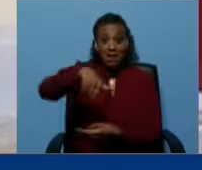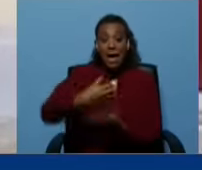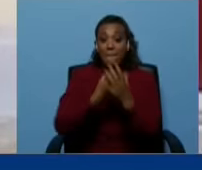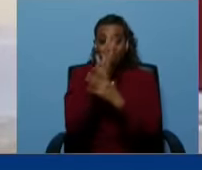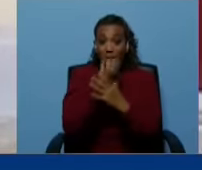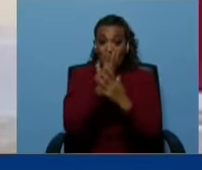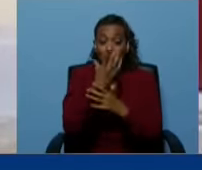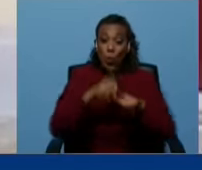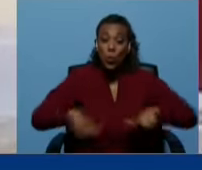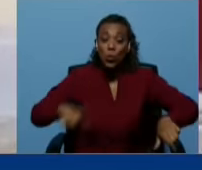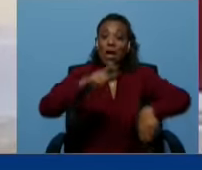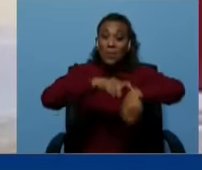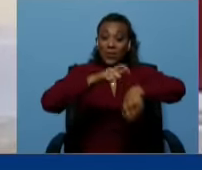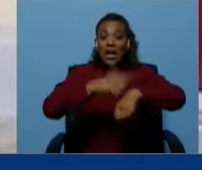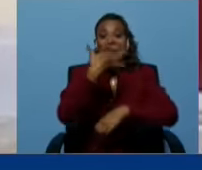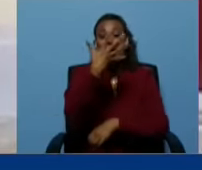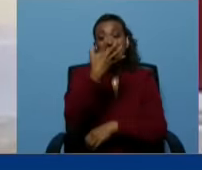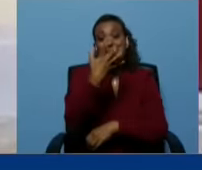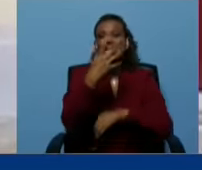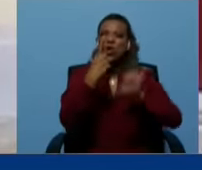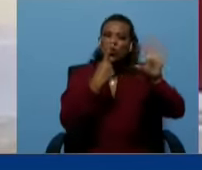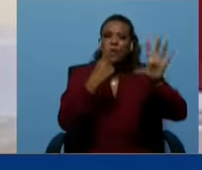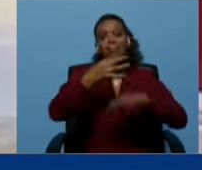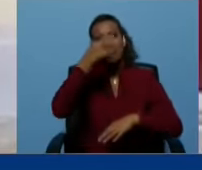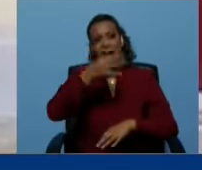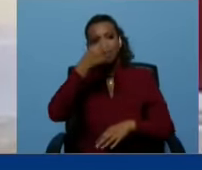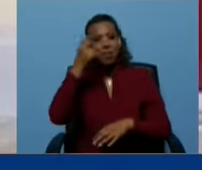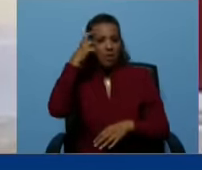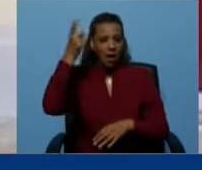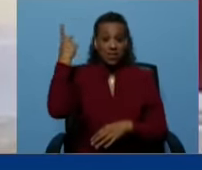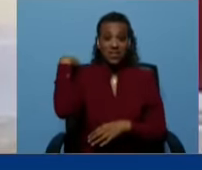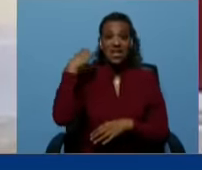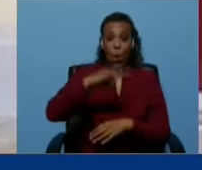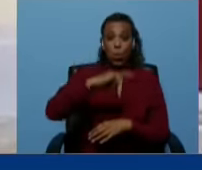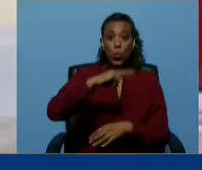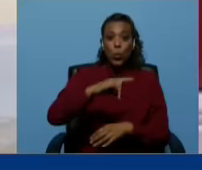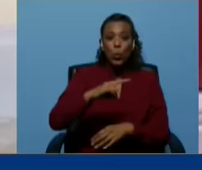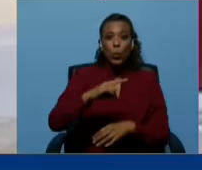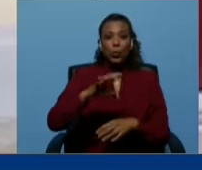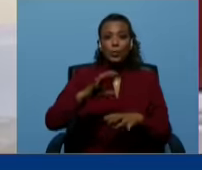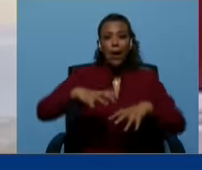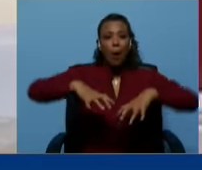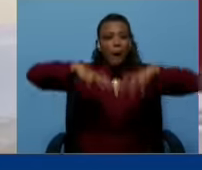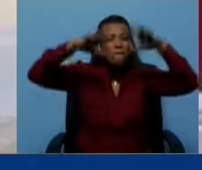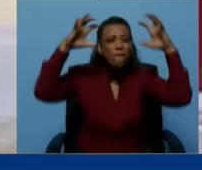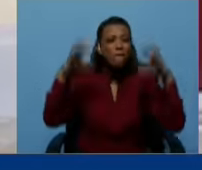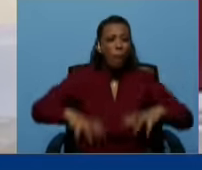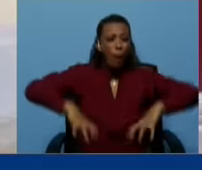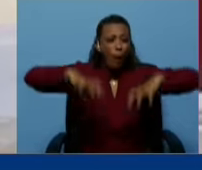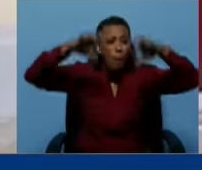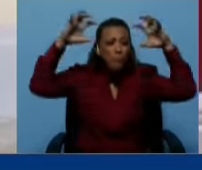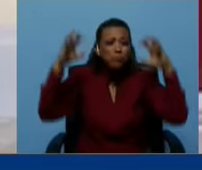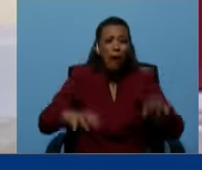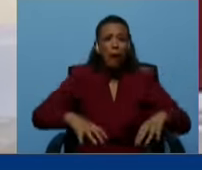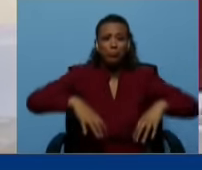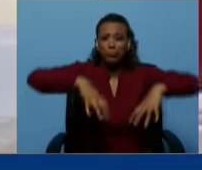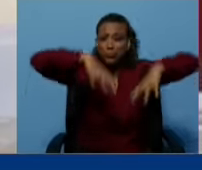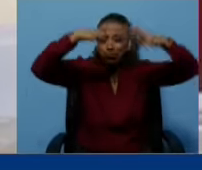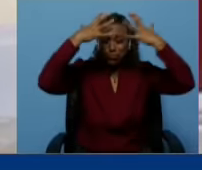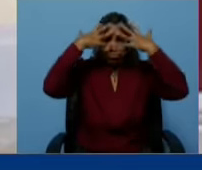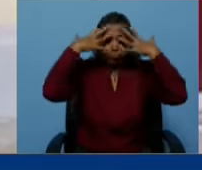a esta misma hora, a las 5 o 6 de la tarde, en medio de un soberano palo de